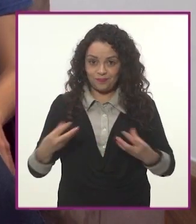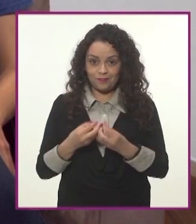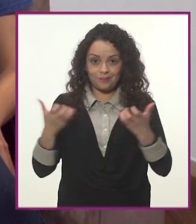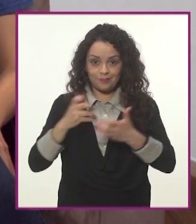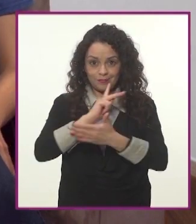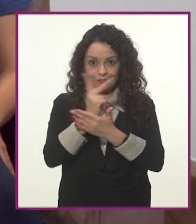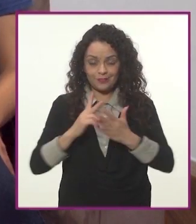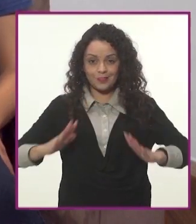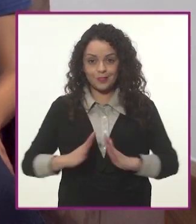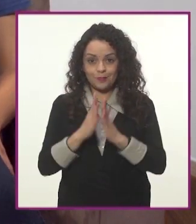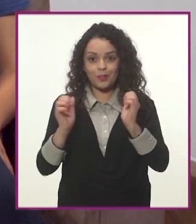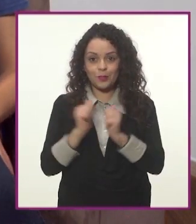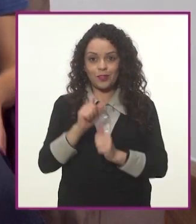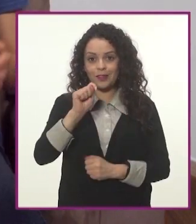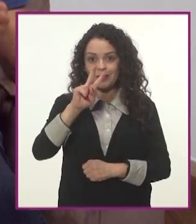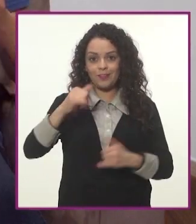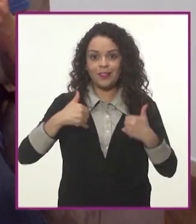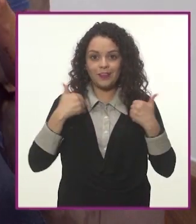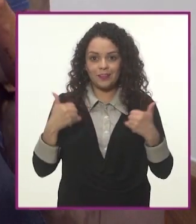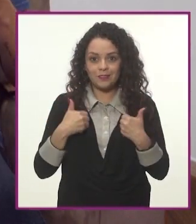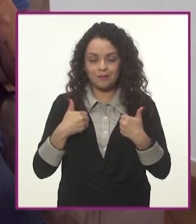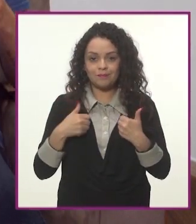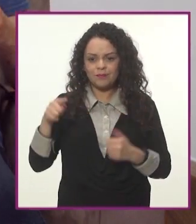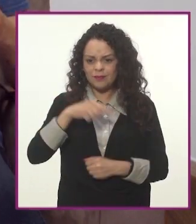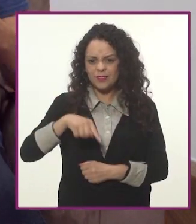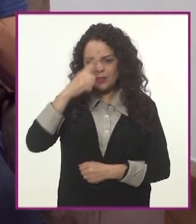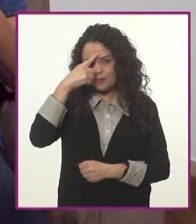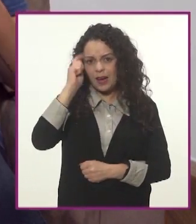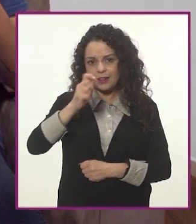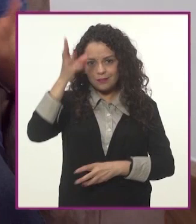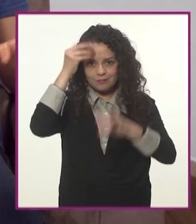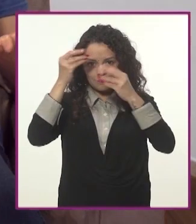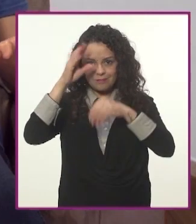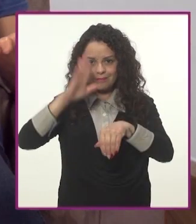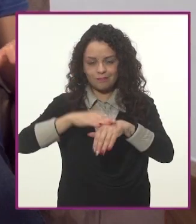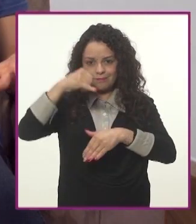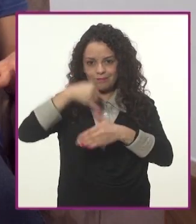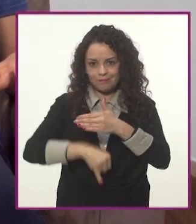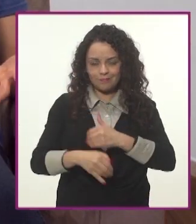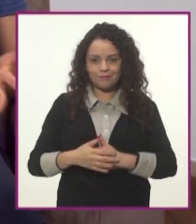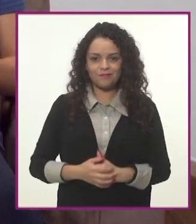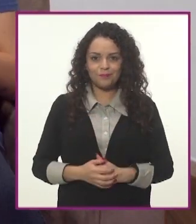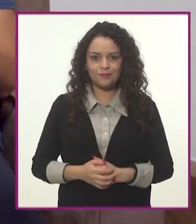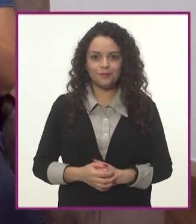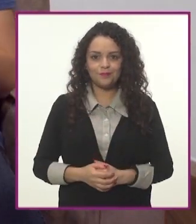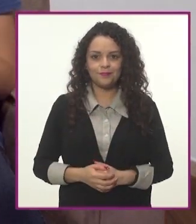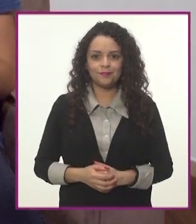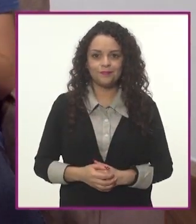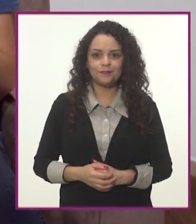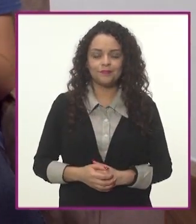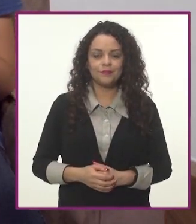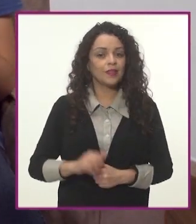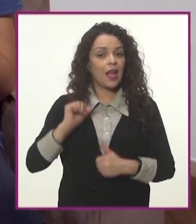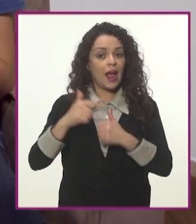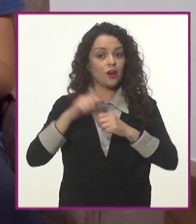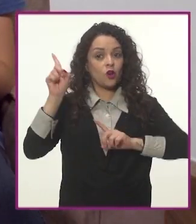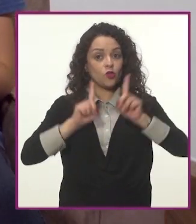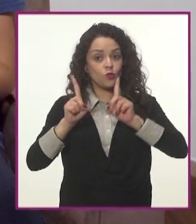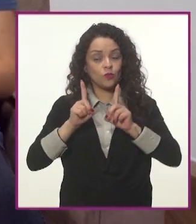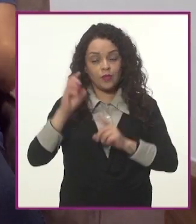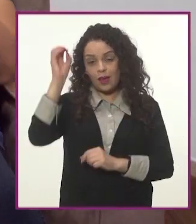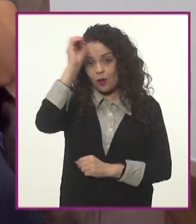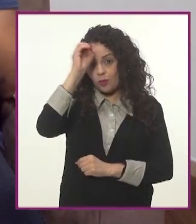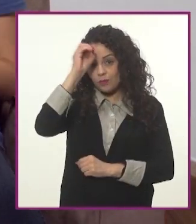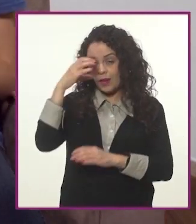con Jóvenes en TV, un espacio de reflexión y construcción de conocimiento. Cualquier duda, sugerencia o